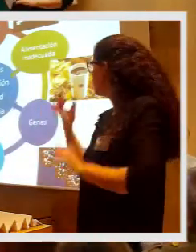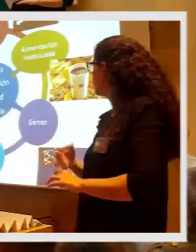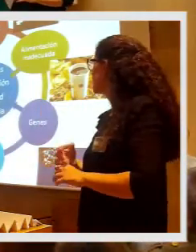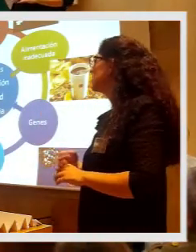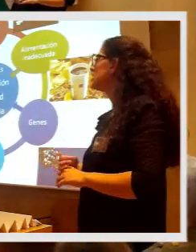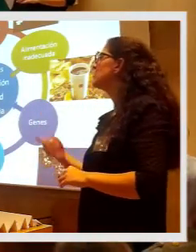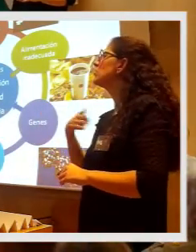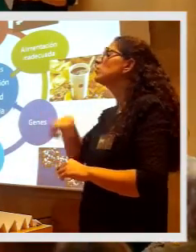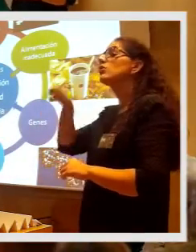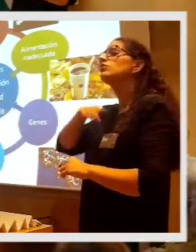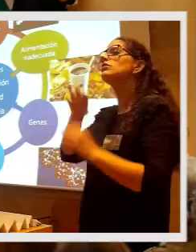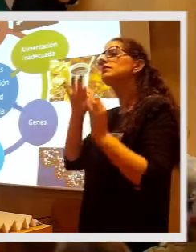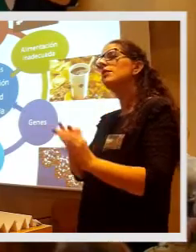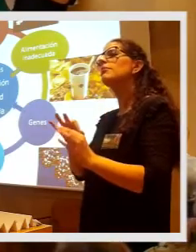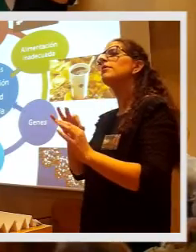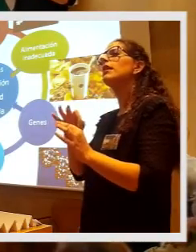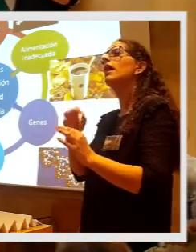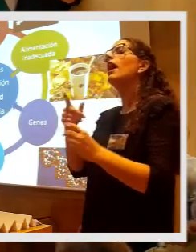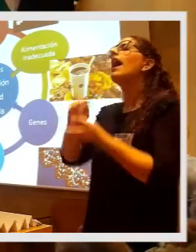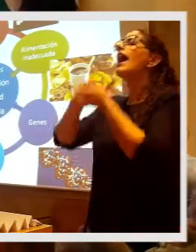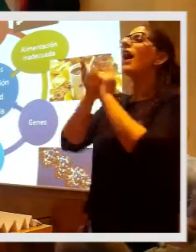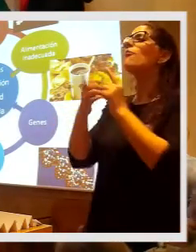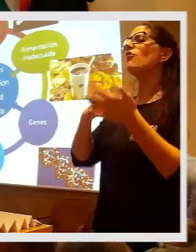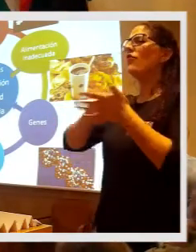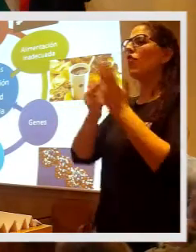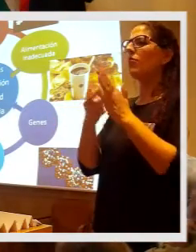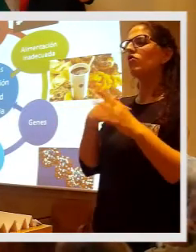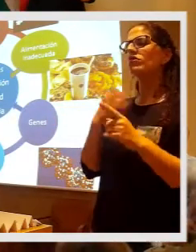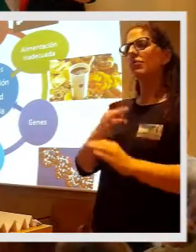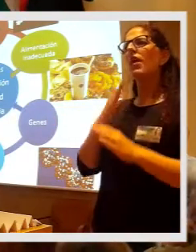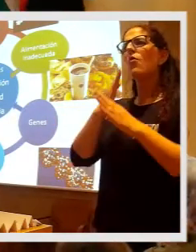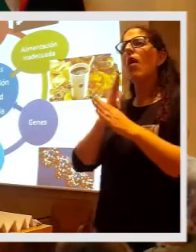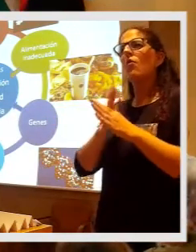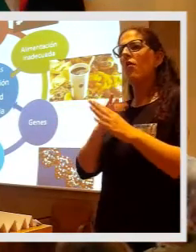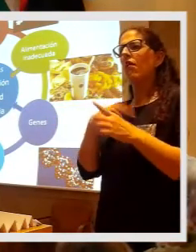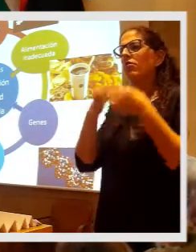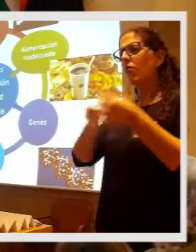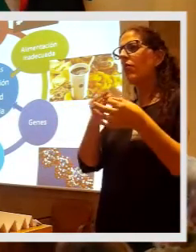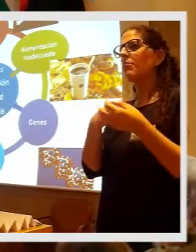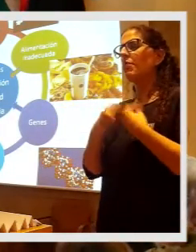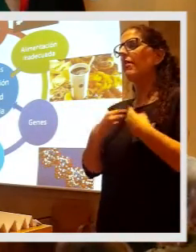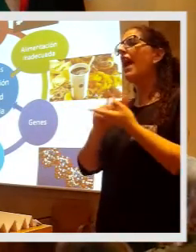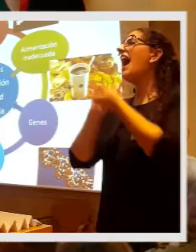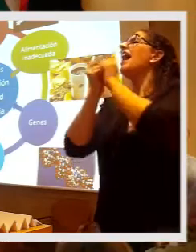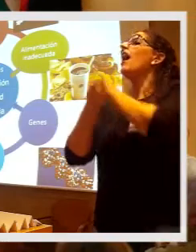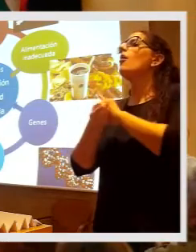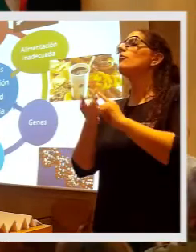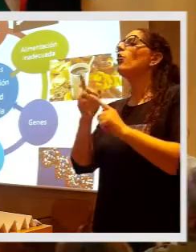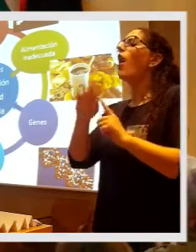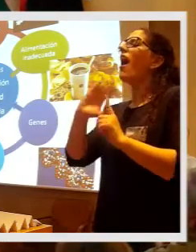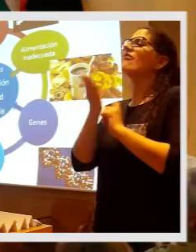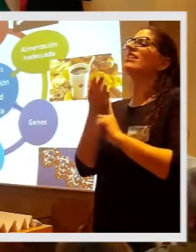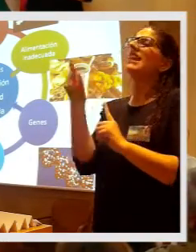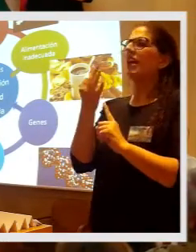Cuando hablamos de cambios de estilo de vida, como veis, hay muchas facetas, es un tema multifactorial en el